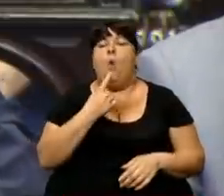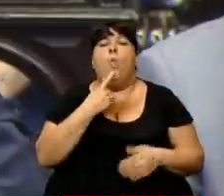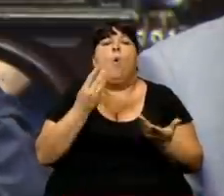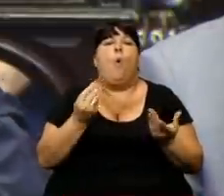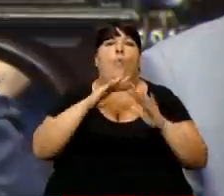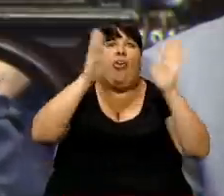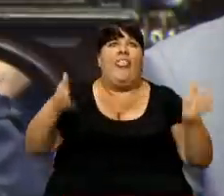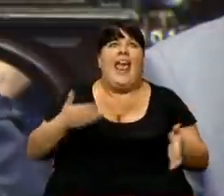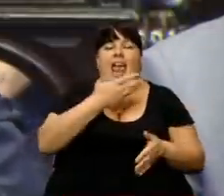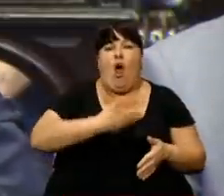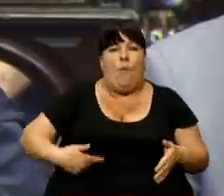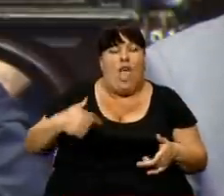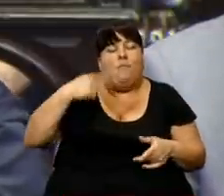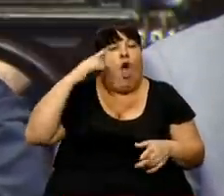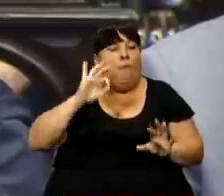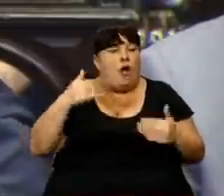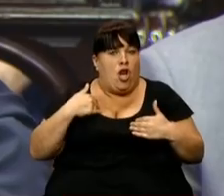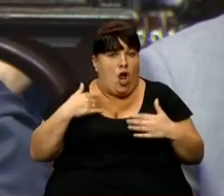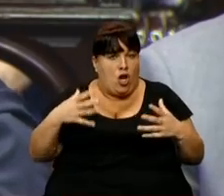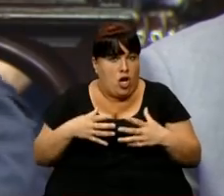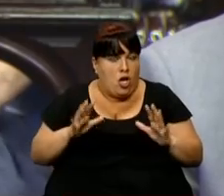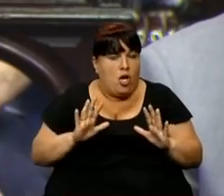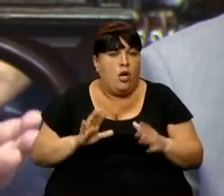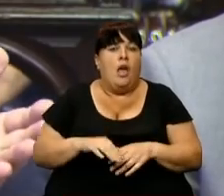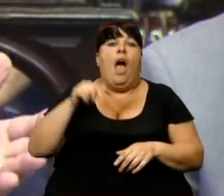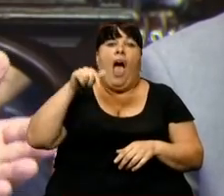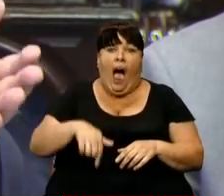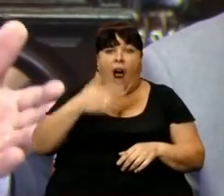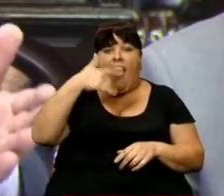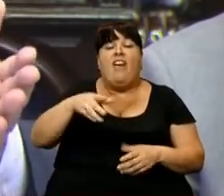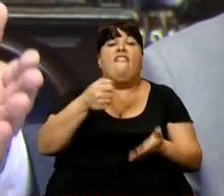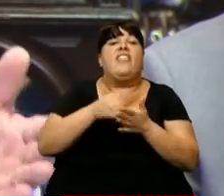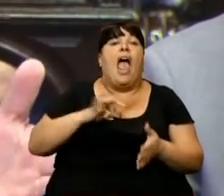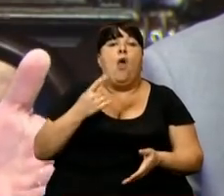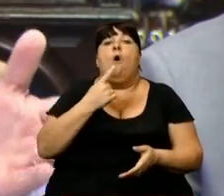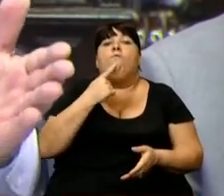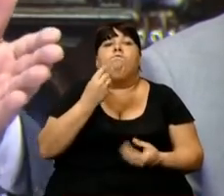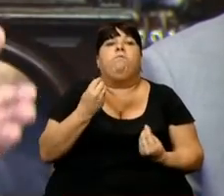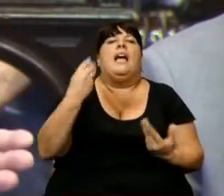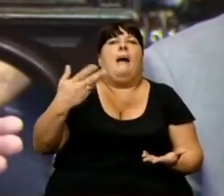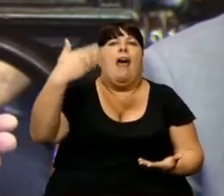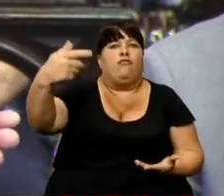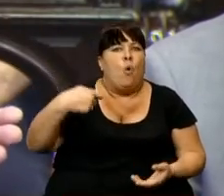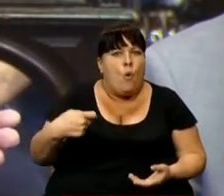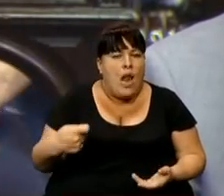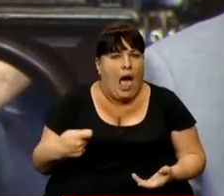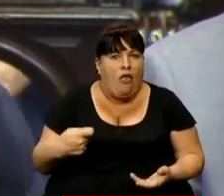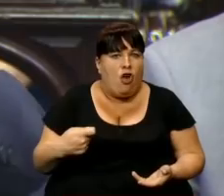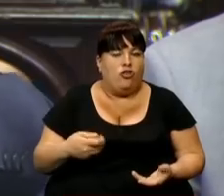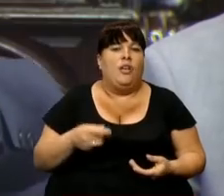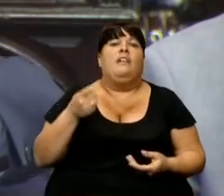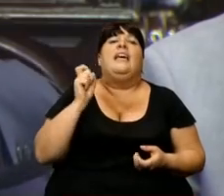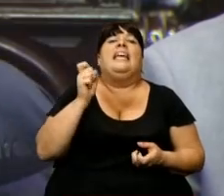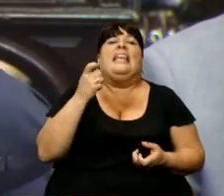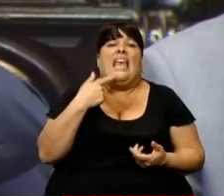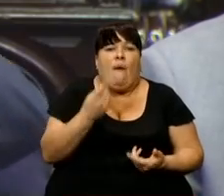Incertidumbre institucional, en nuestro criterio. Y ahora la vamos a terminar con incertidumbre previsional, porque